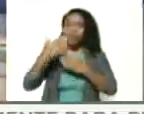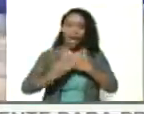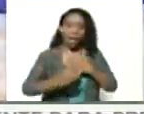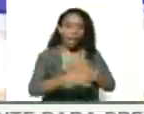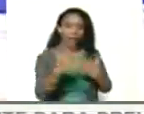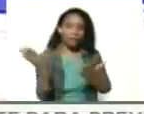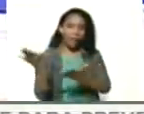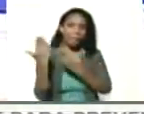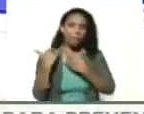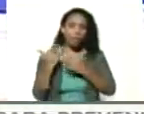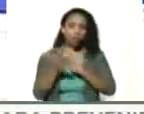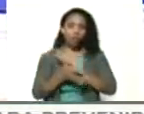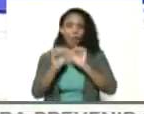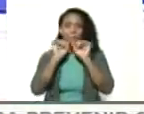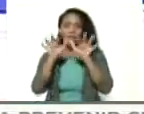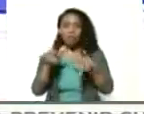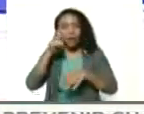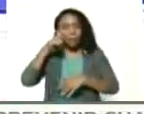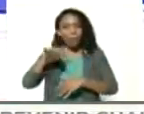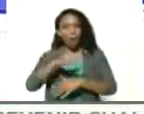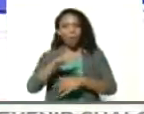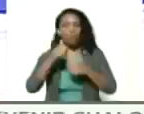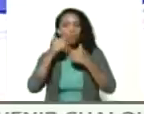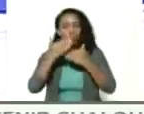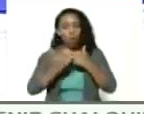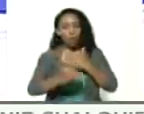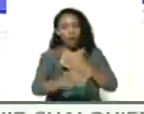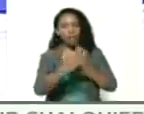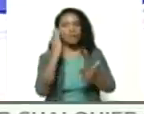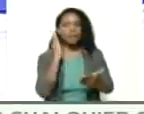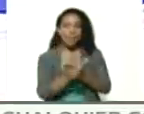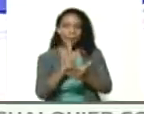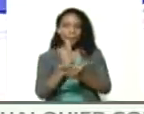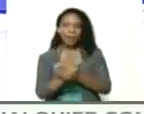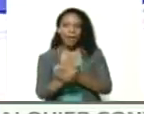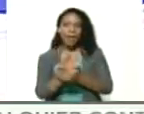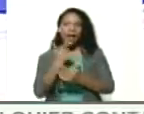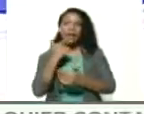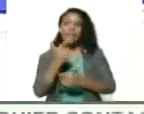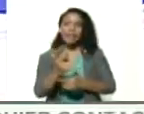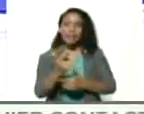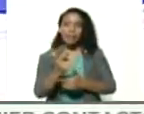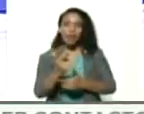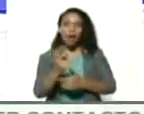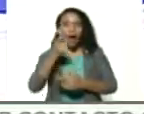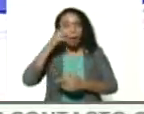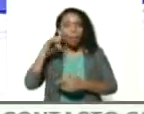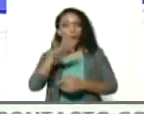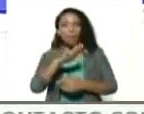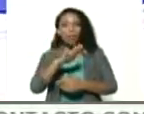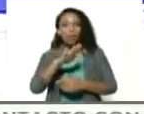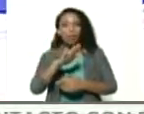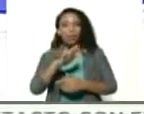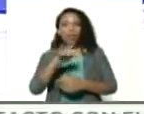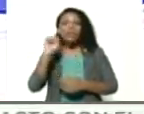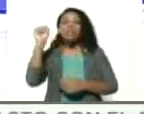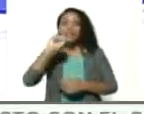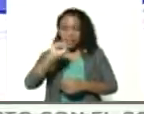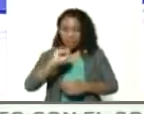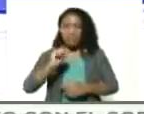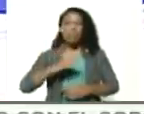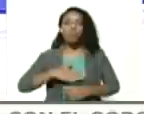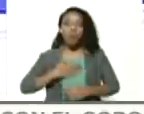las bendiciones de nuestro pueblo por delante. Siempre le decimos a nuestro pueblo, sí se